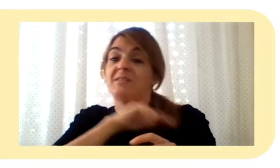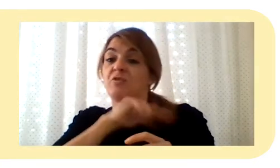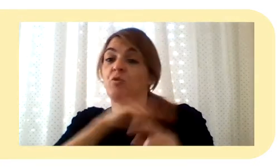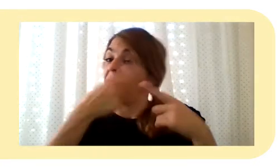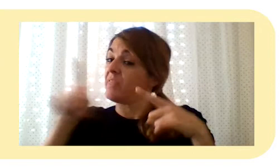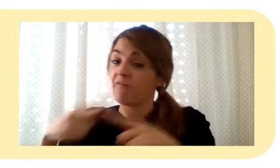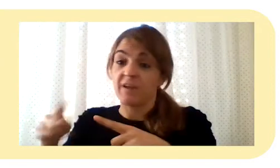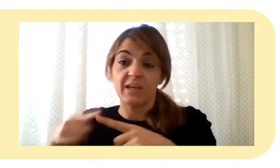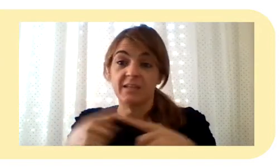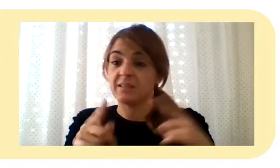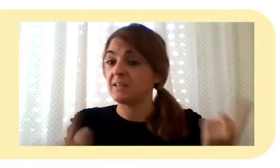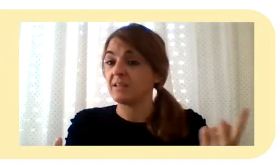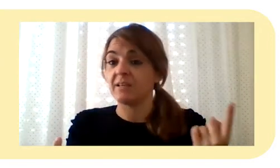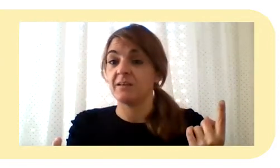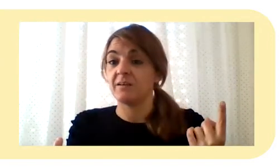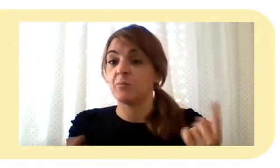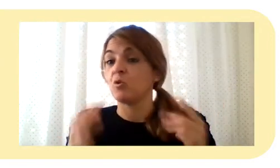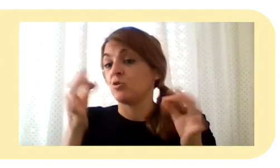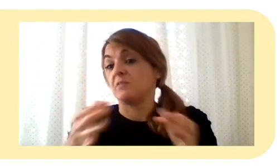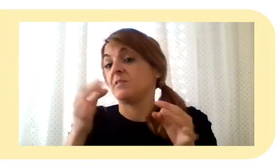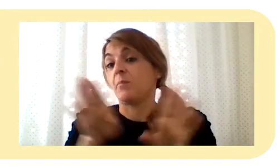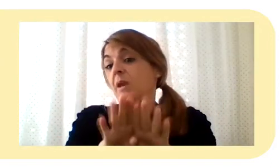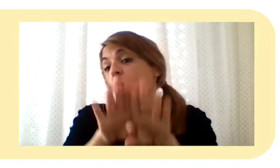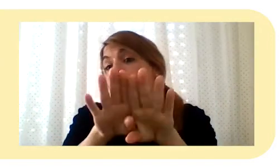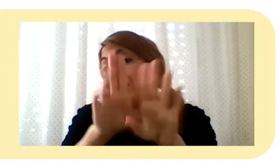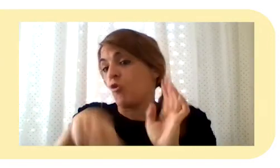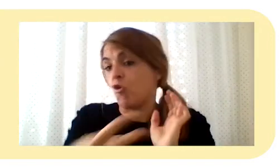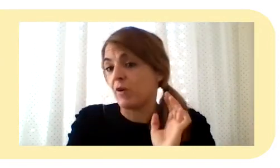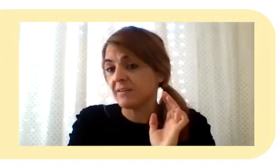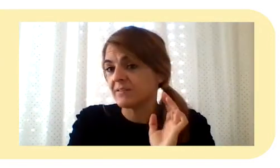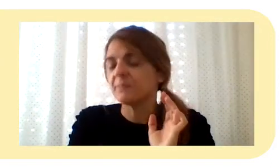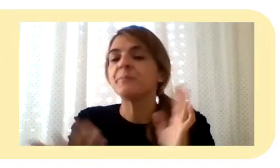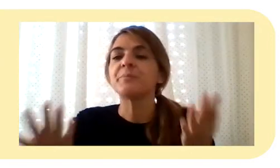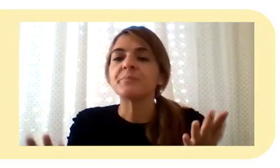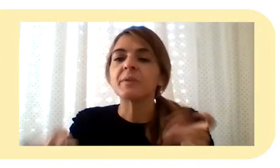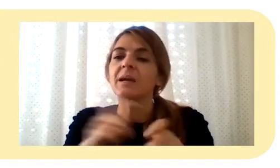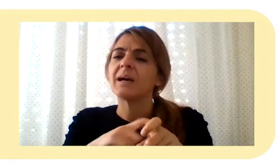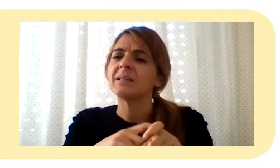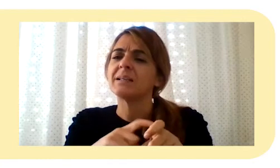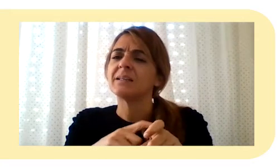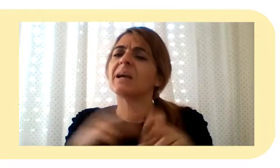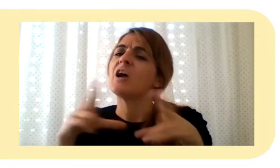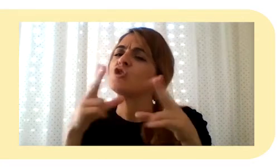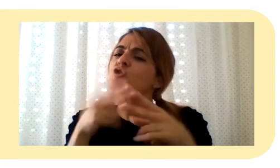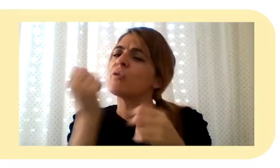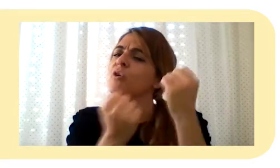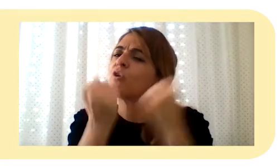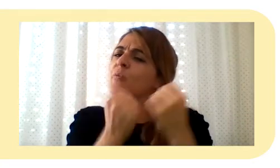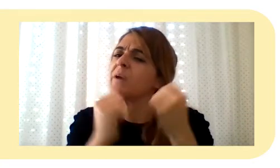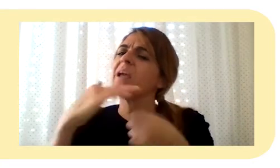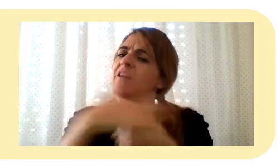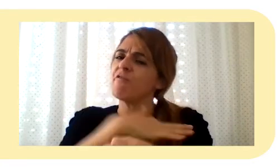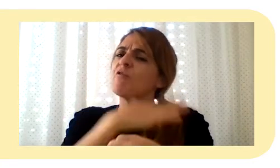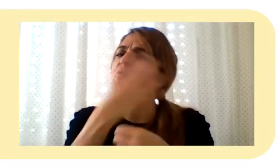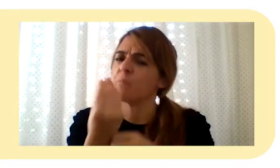como estamos diciendo, también con unas características socioeconómicas que influyen mucho en la relación médico-paciente,